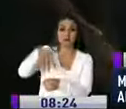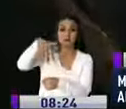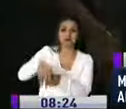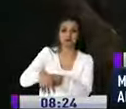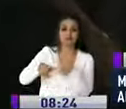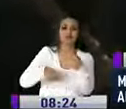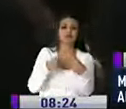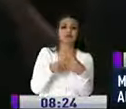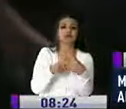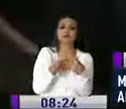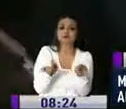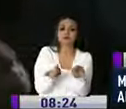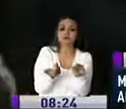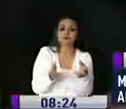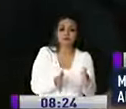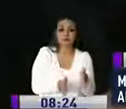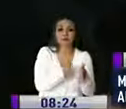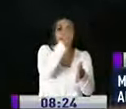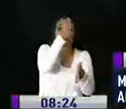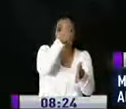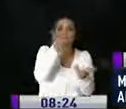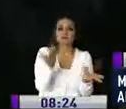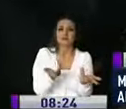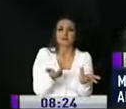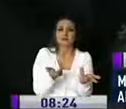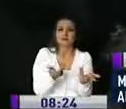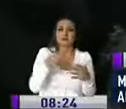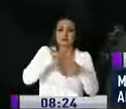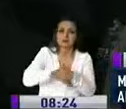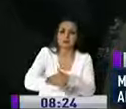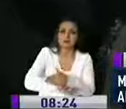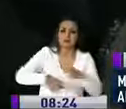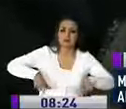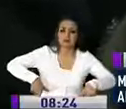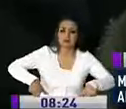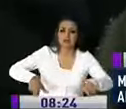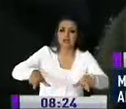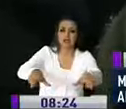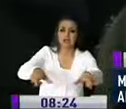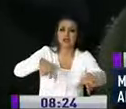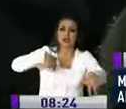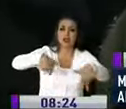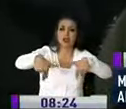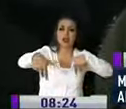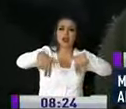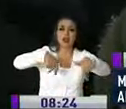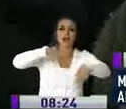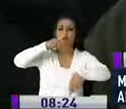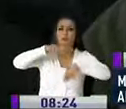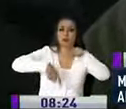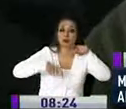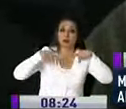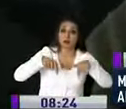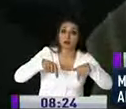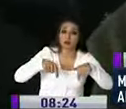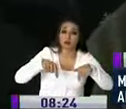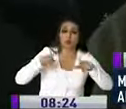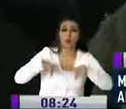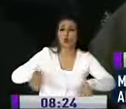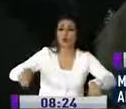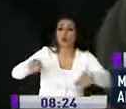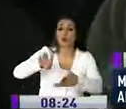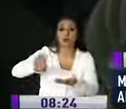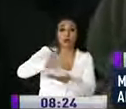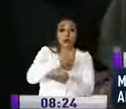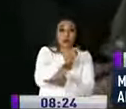tenemos las paredes dentro de la vereda que no se puede caminar, no solo aquí, sino todo el barrio. Usted quiere